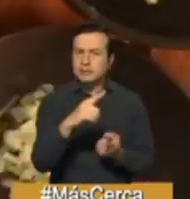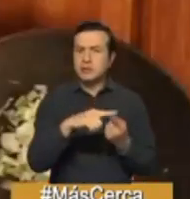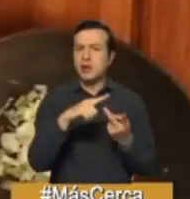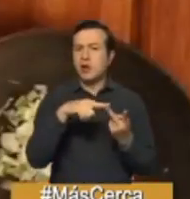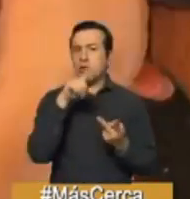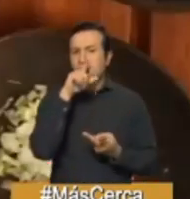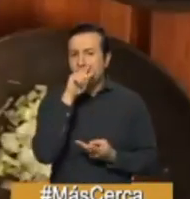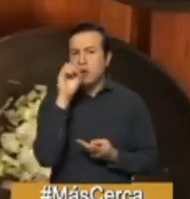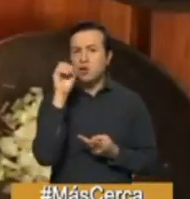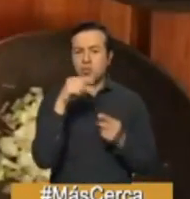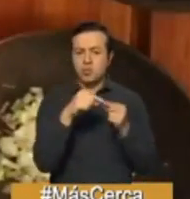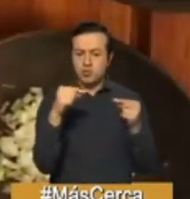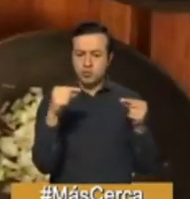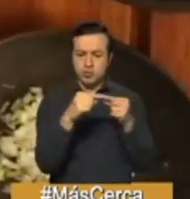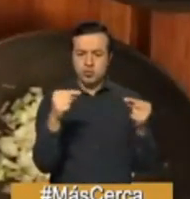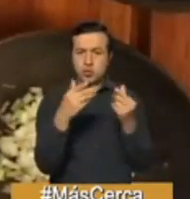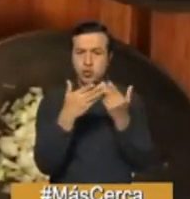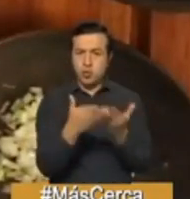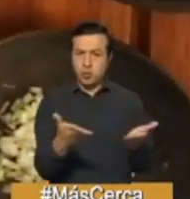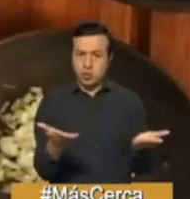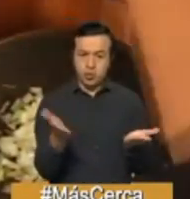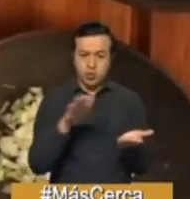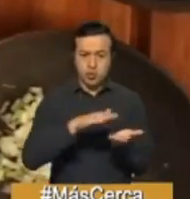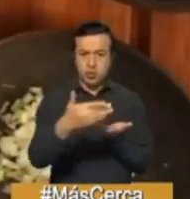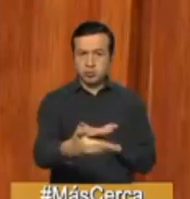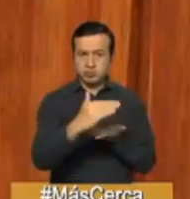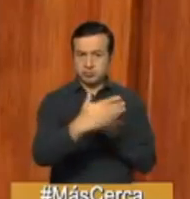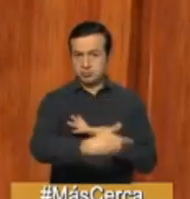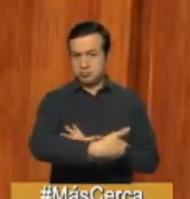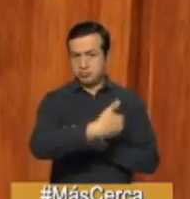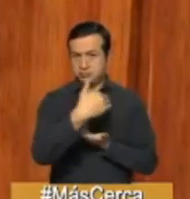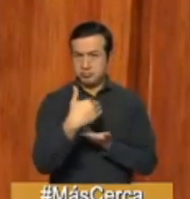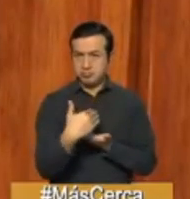pollo, palmito y especies en hojas de bijao.